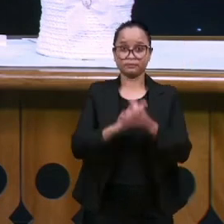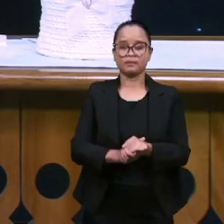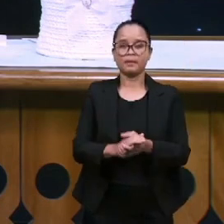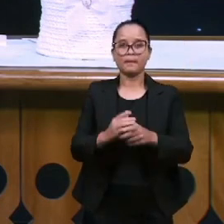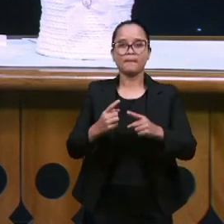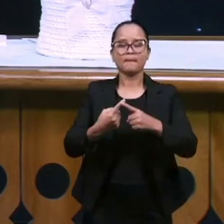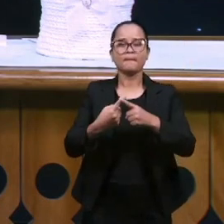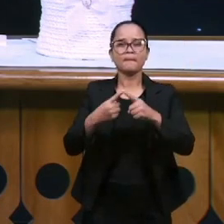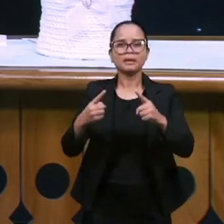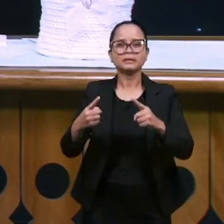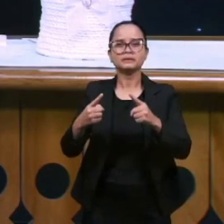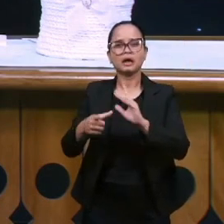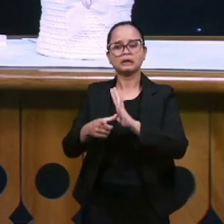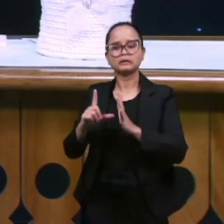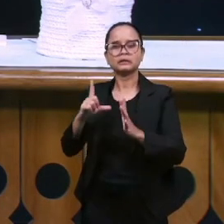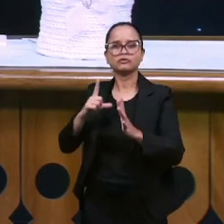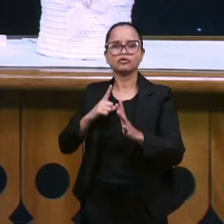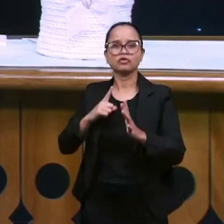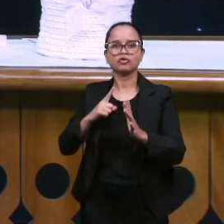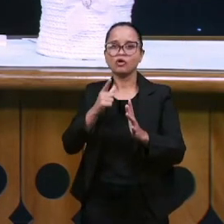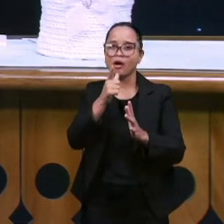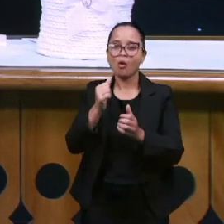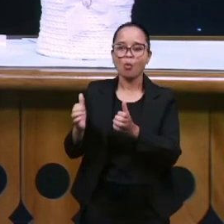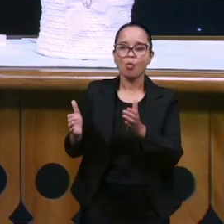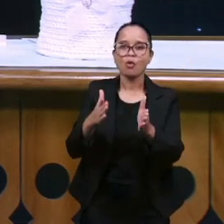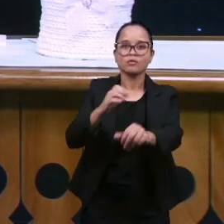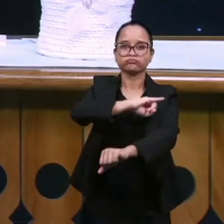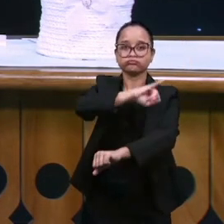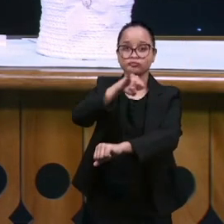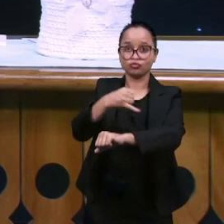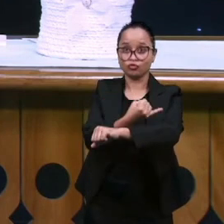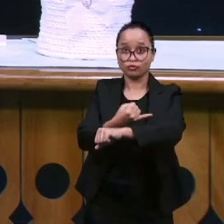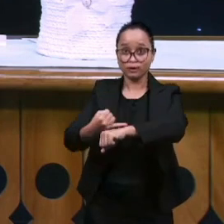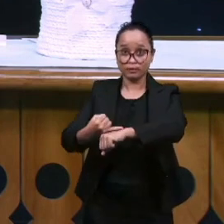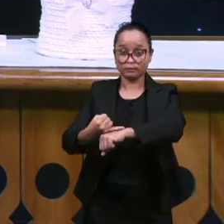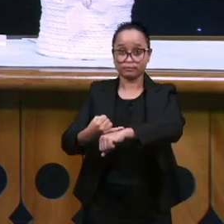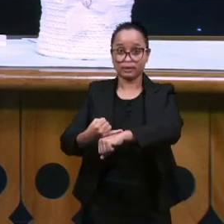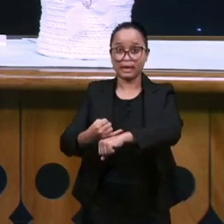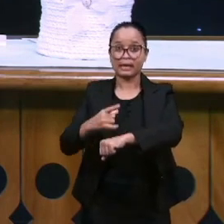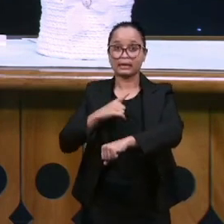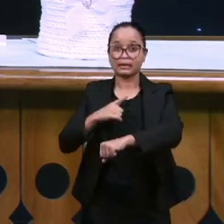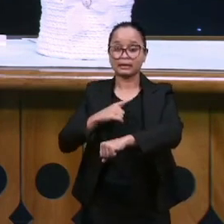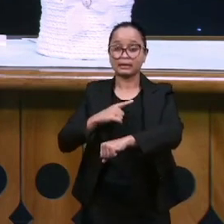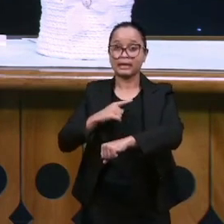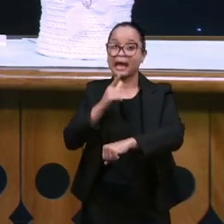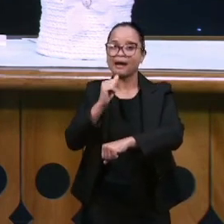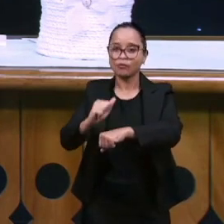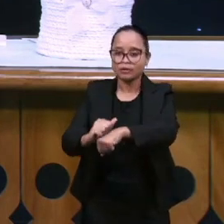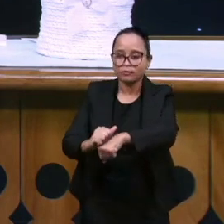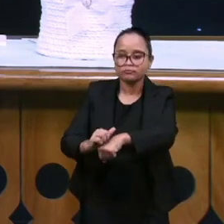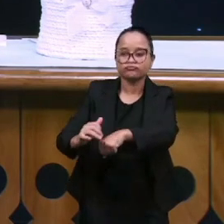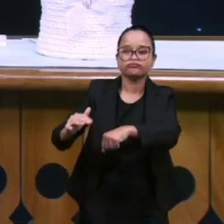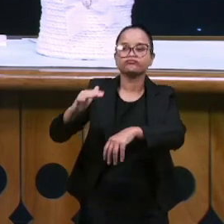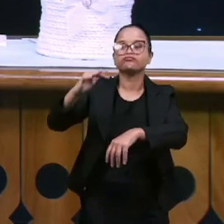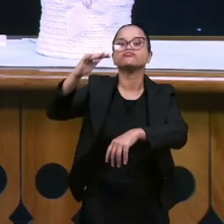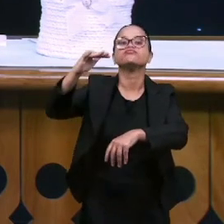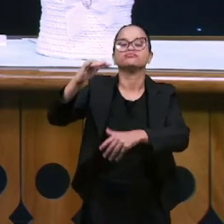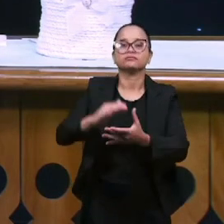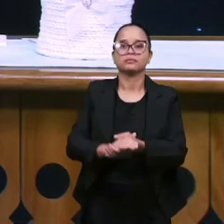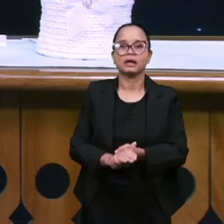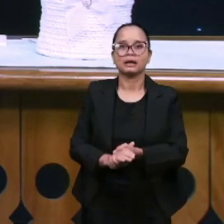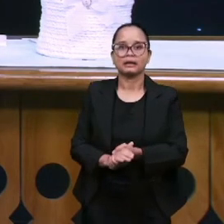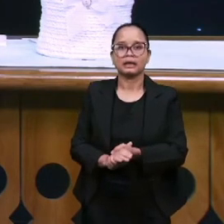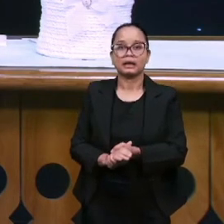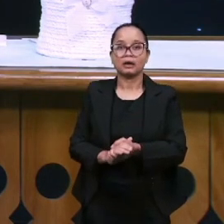Jordán, que estaba en esa época desbordando. La palabra del Señor dice que hay un momento en el que